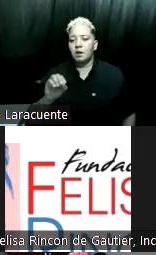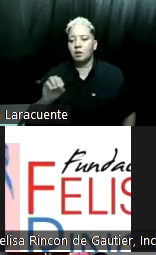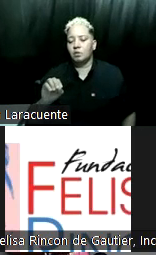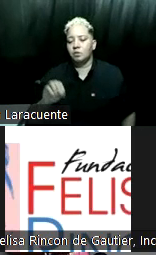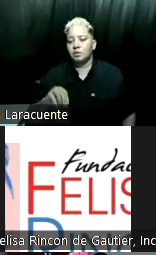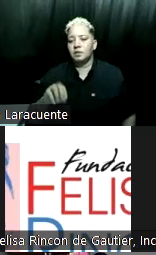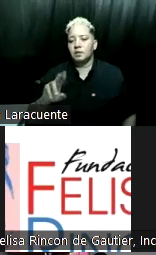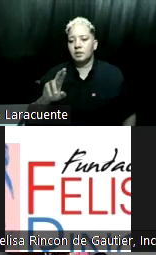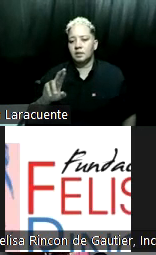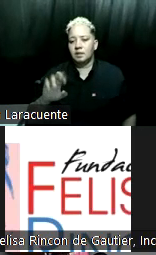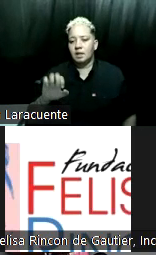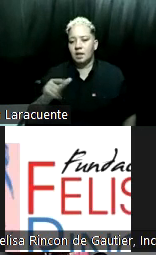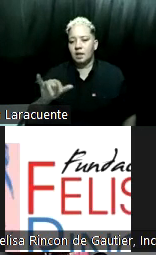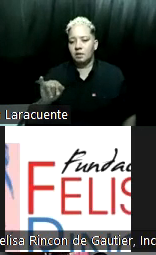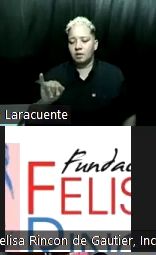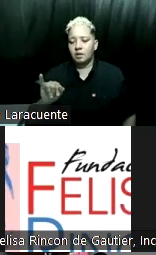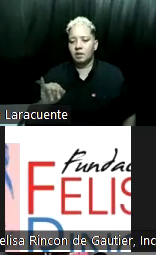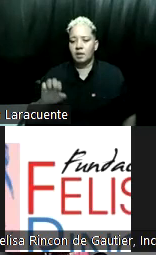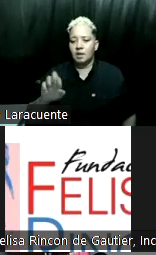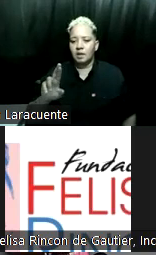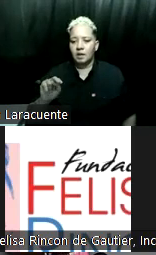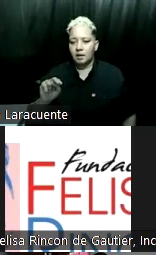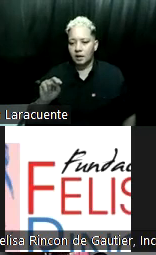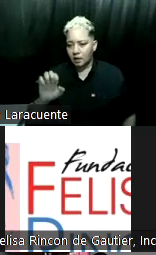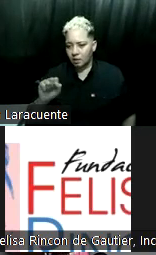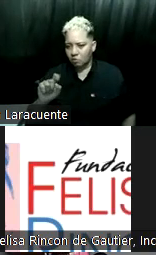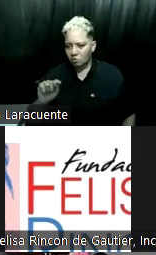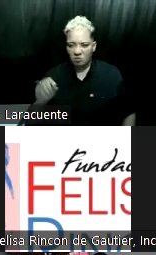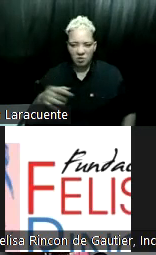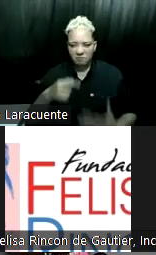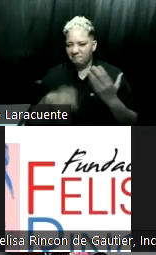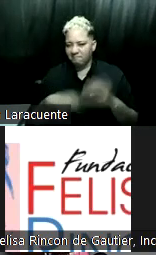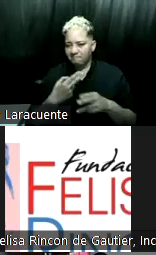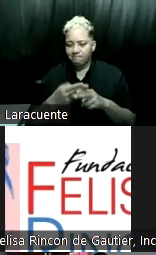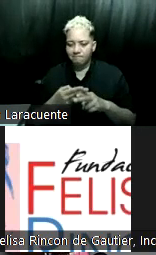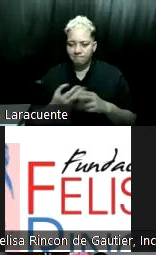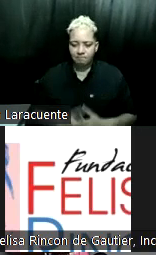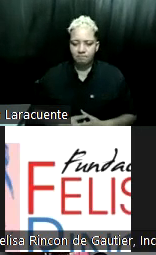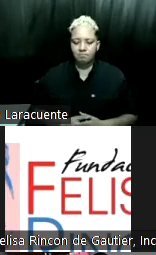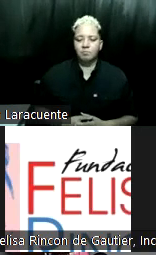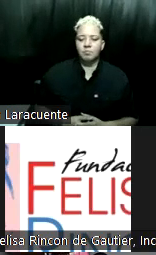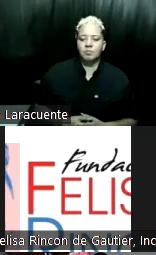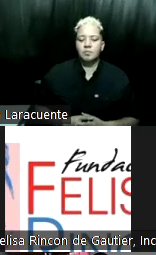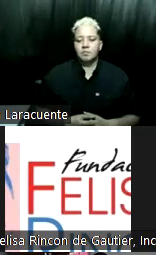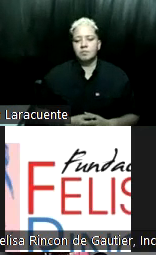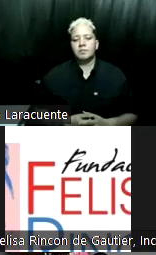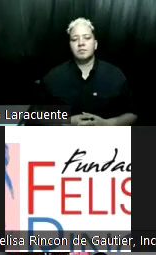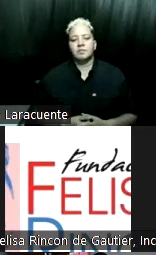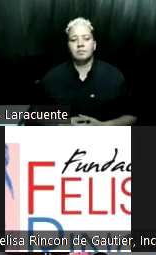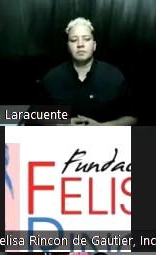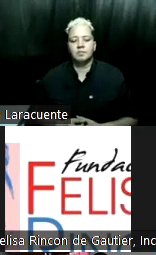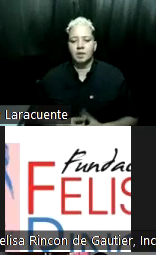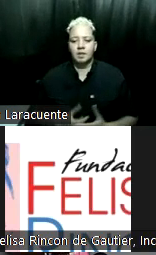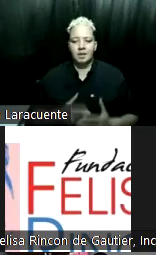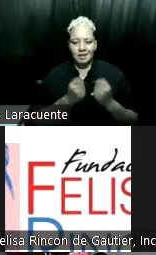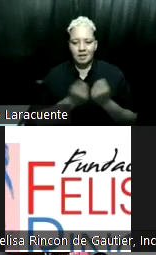Reginald Grenal, Ernesto Malcolm, ¿verdad? Por decir algunos nombres de esas selecciones panameñas. O sea que, vuelvo